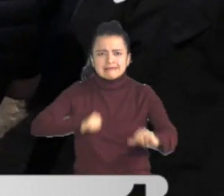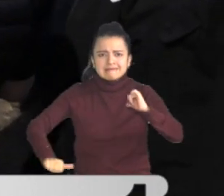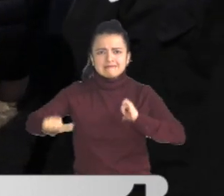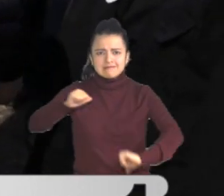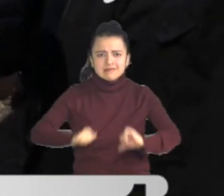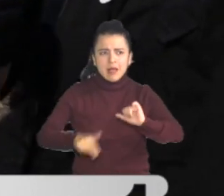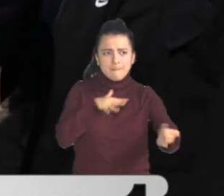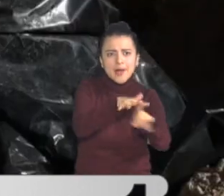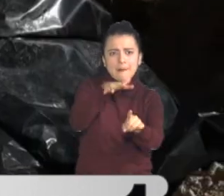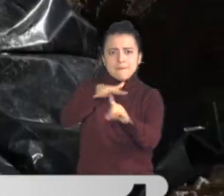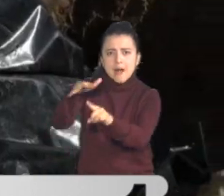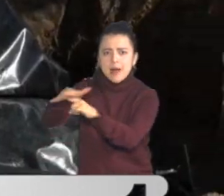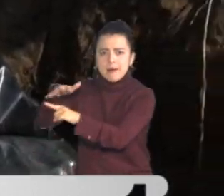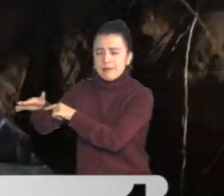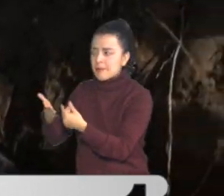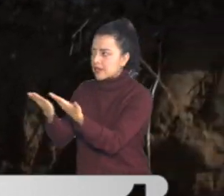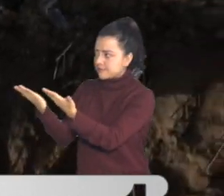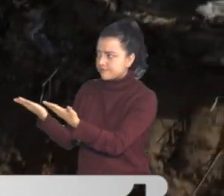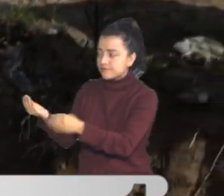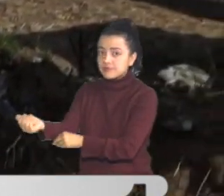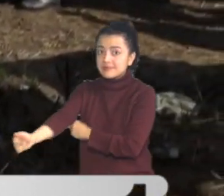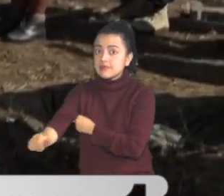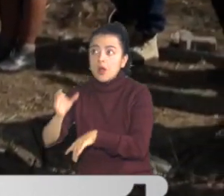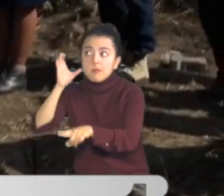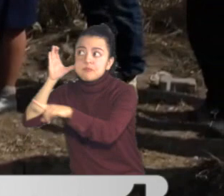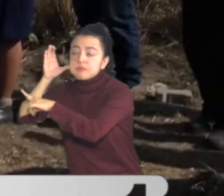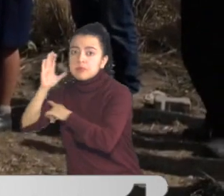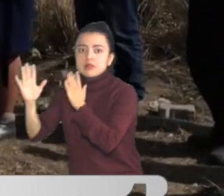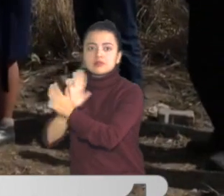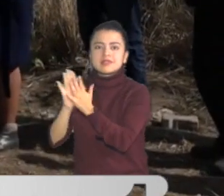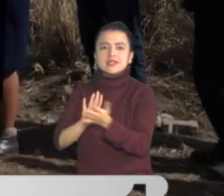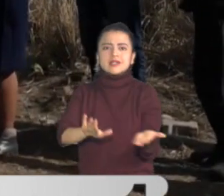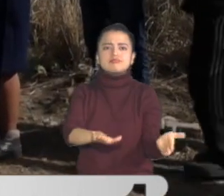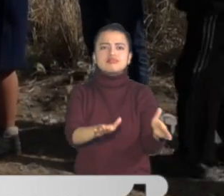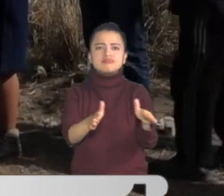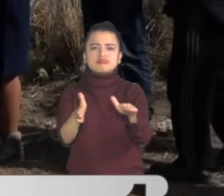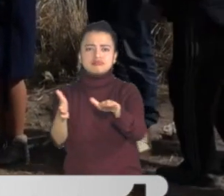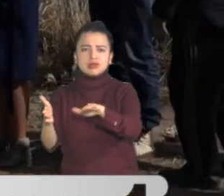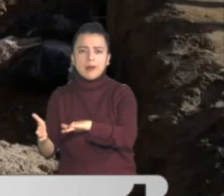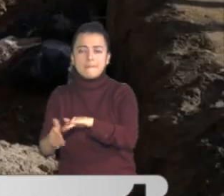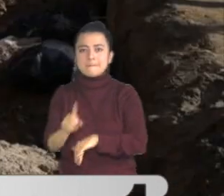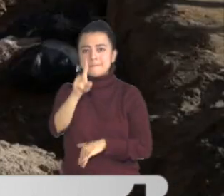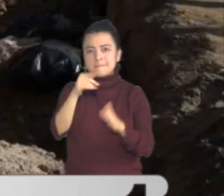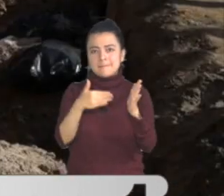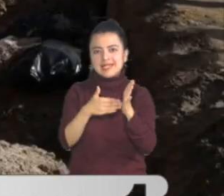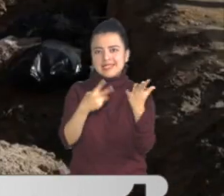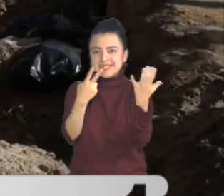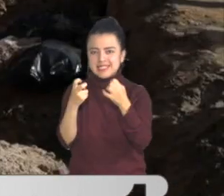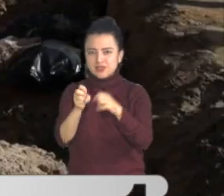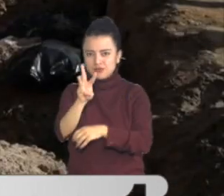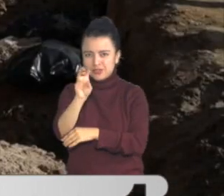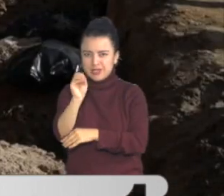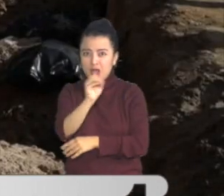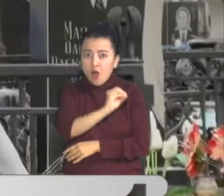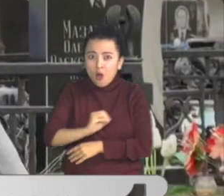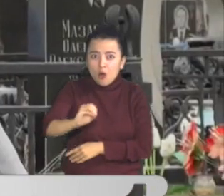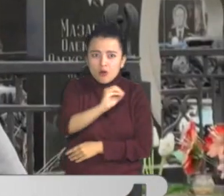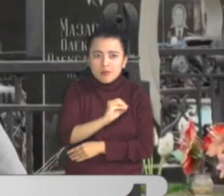los ataques del ejército ruso. Según el reporte, los decesos corresponden a 1.780